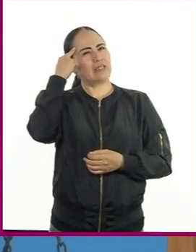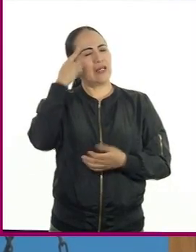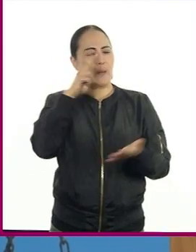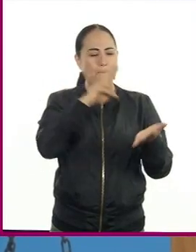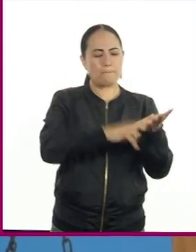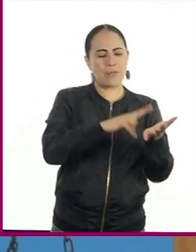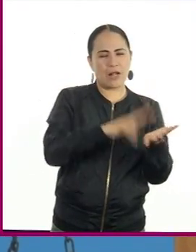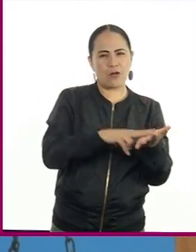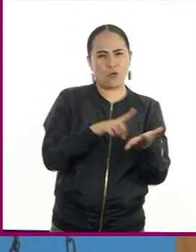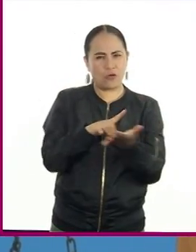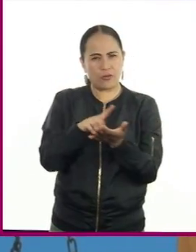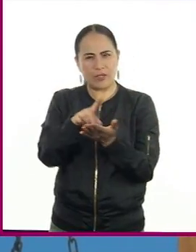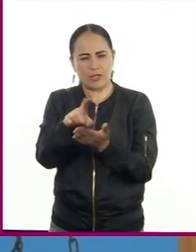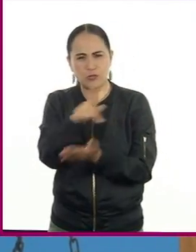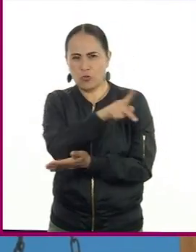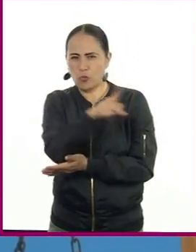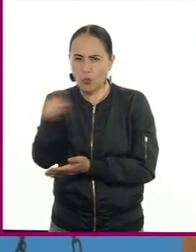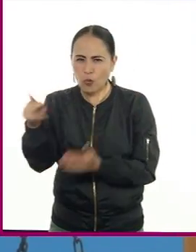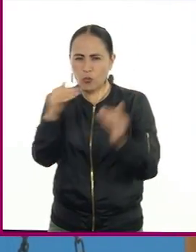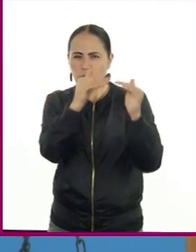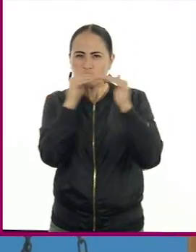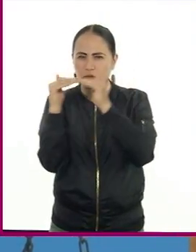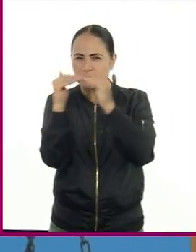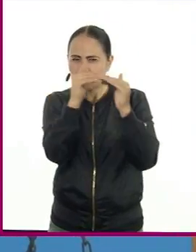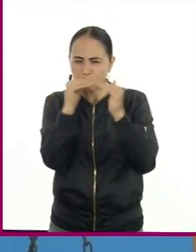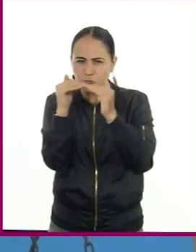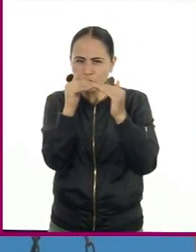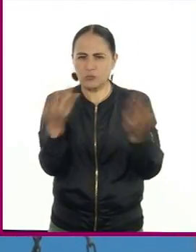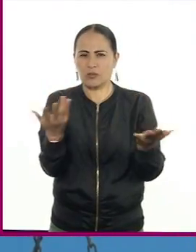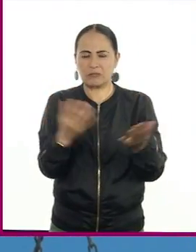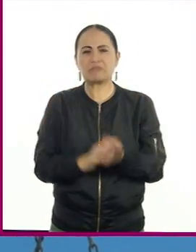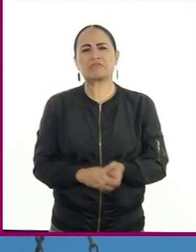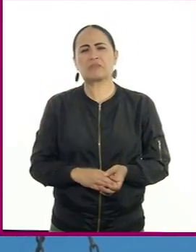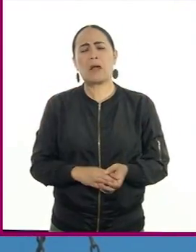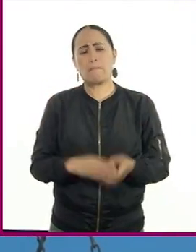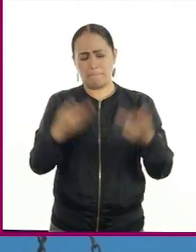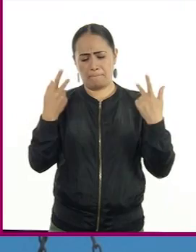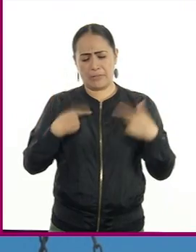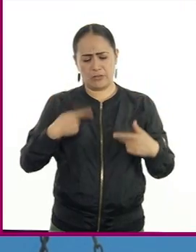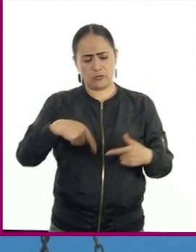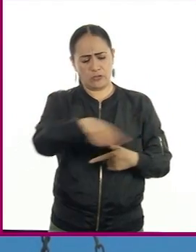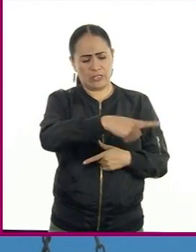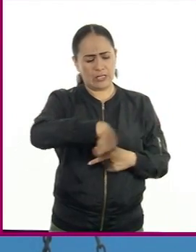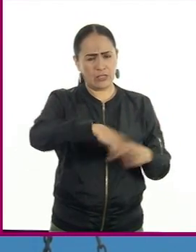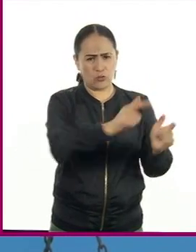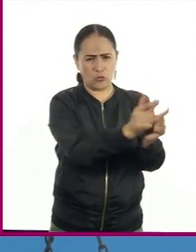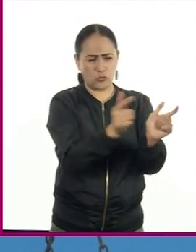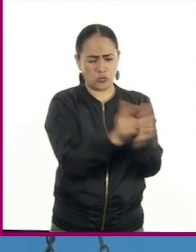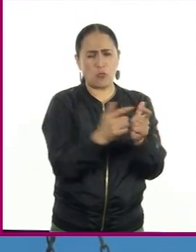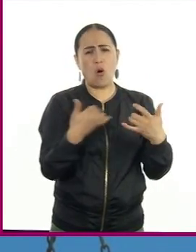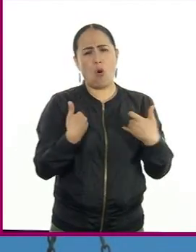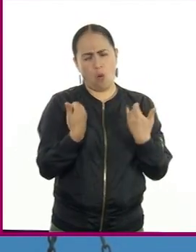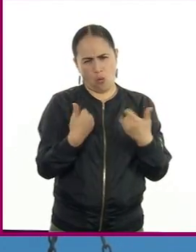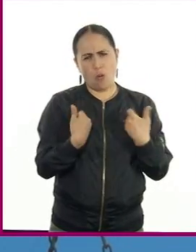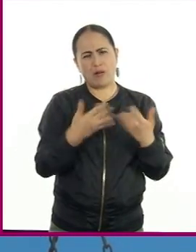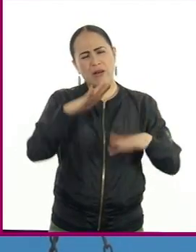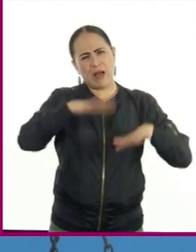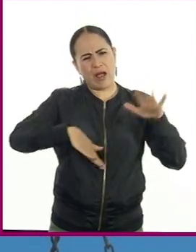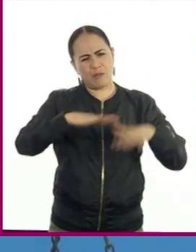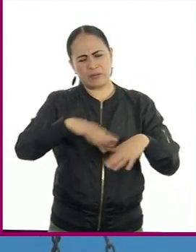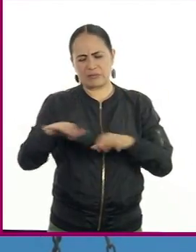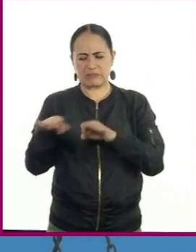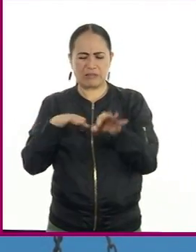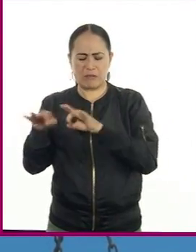y derecho de la igualdad. Podemos decir que la población joven puede ser discriminada por el